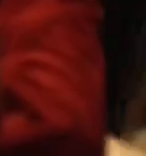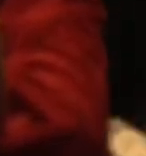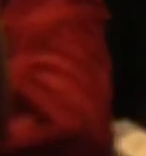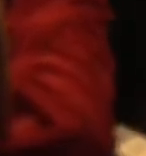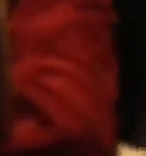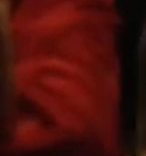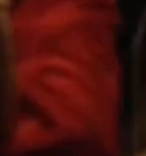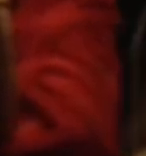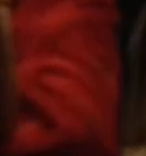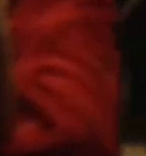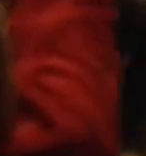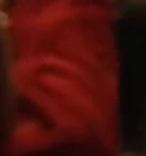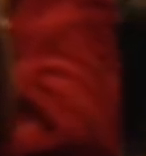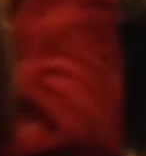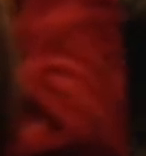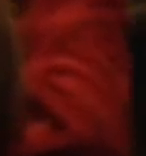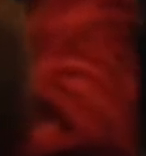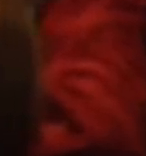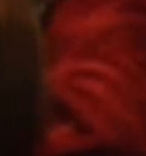De la vida que tuviste.